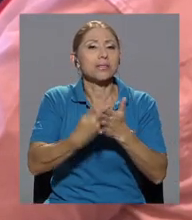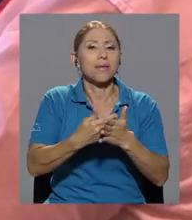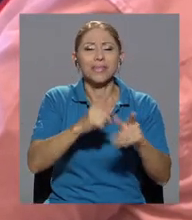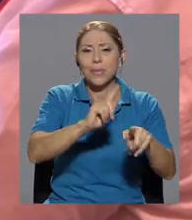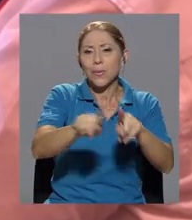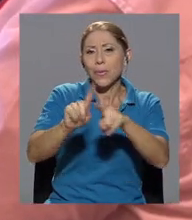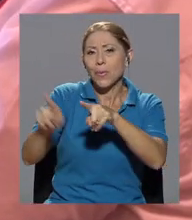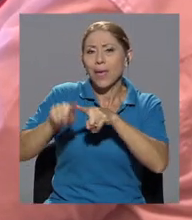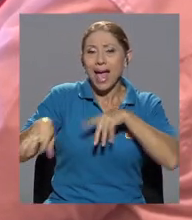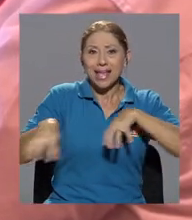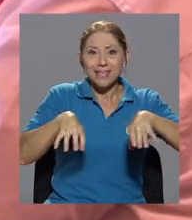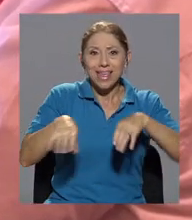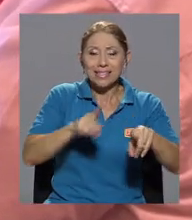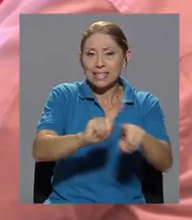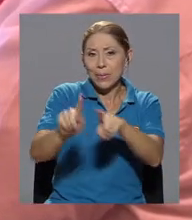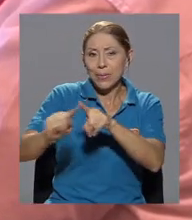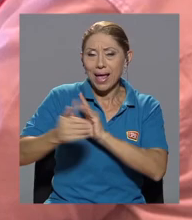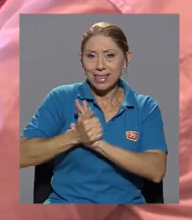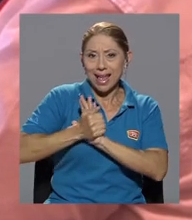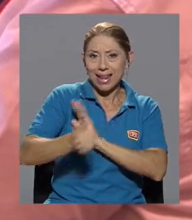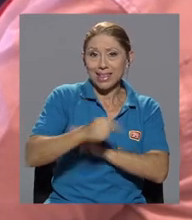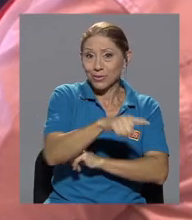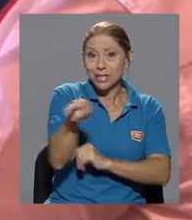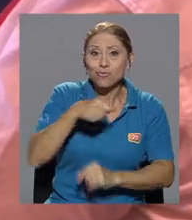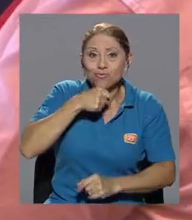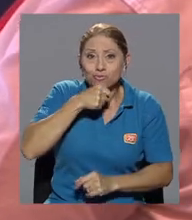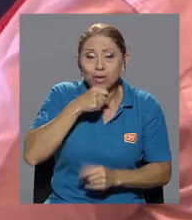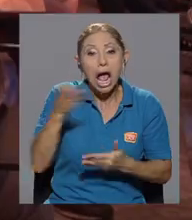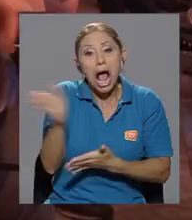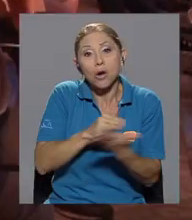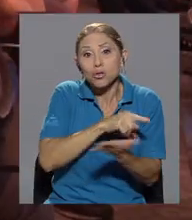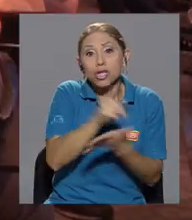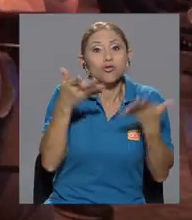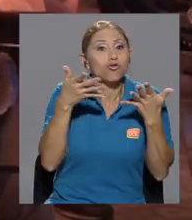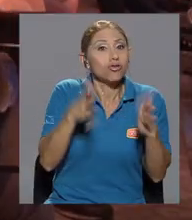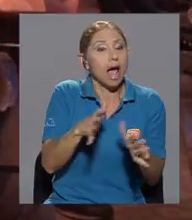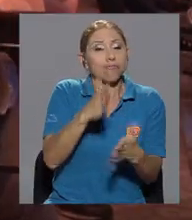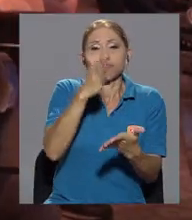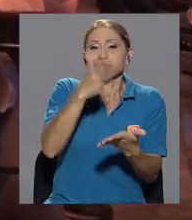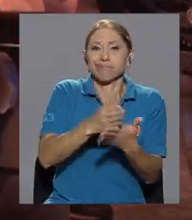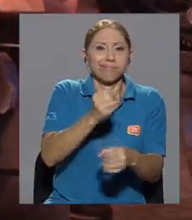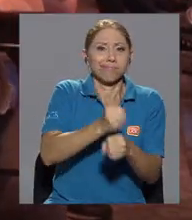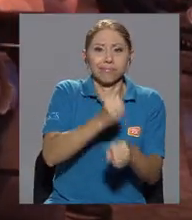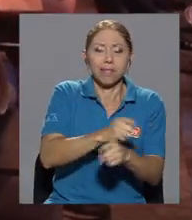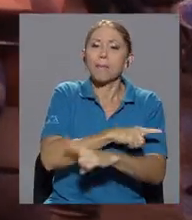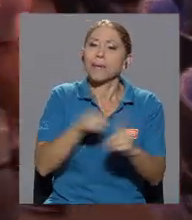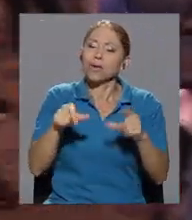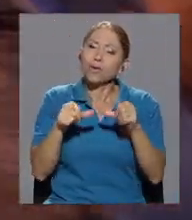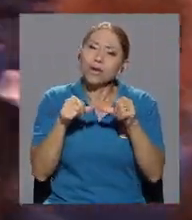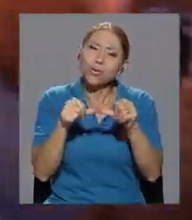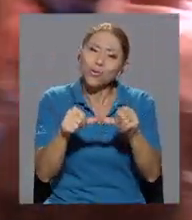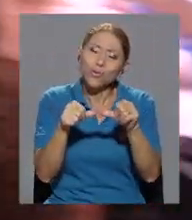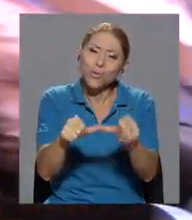actividades y talentos de estos adultos mayores, algunos ya retirados de sus labores, pero que desean continuar aprendiendo y